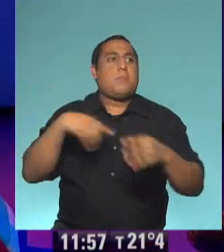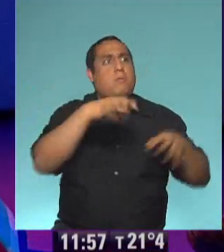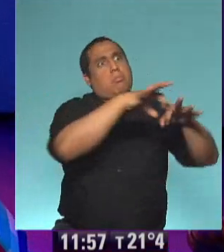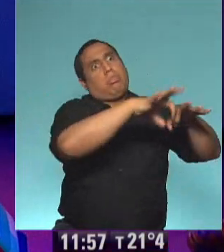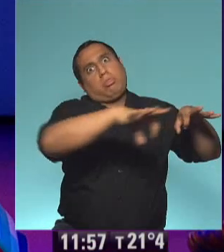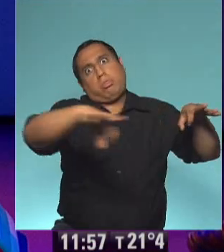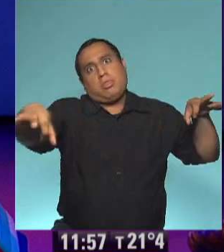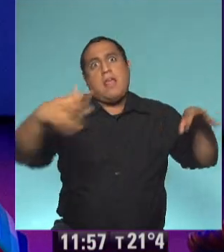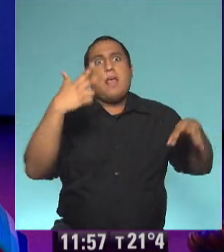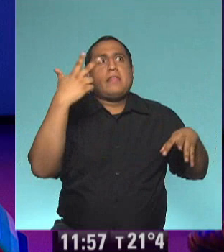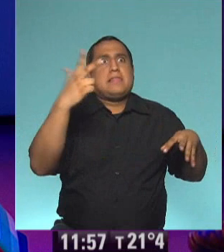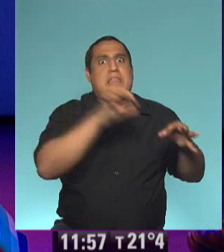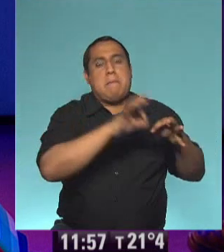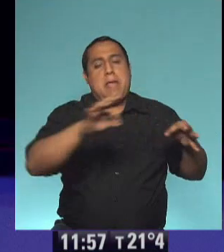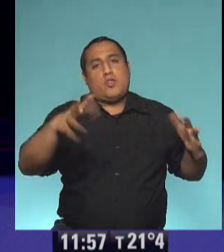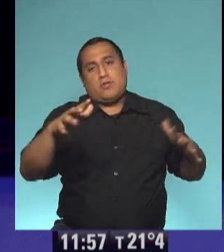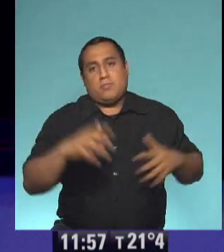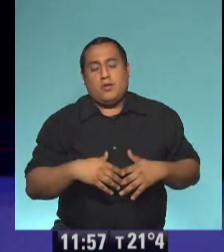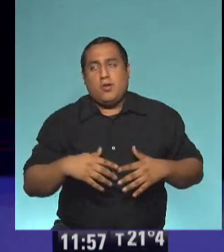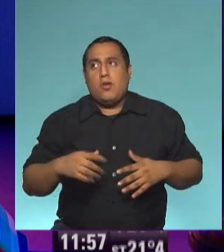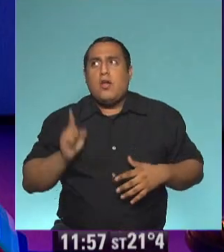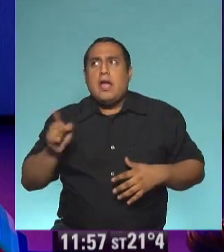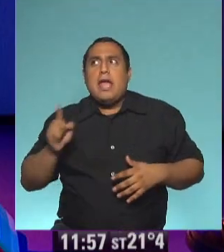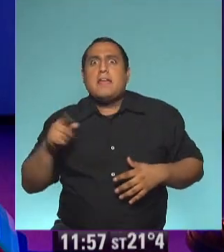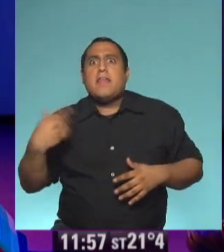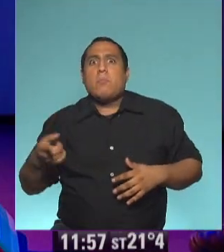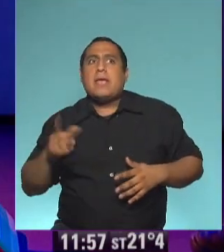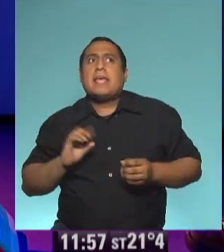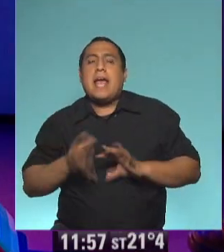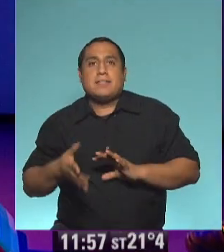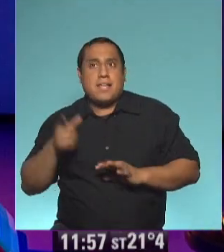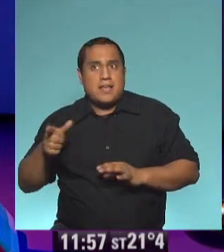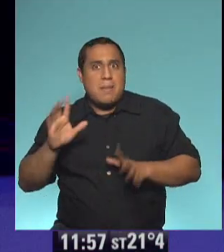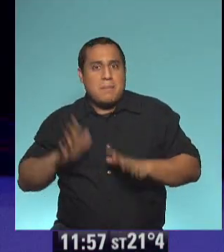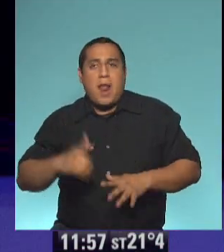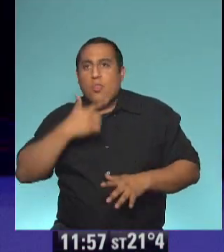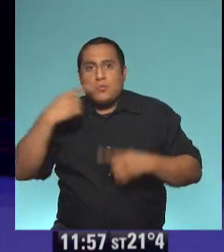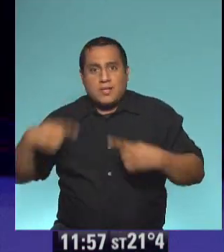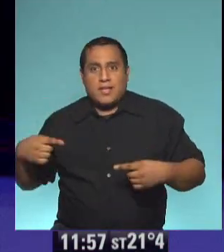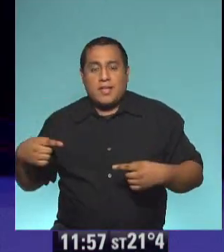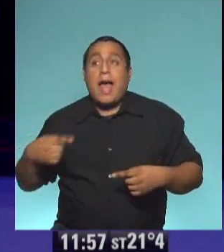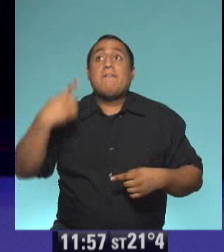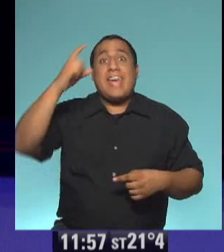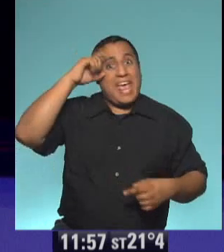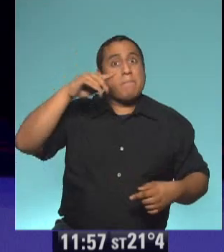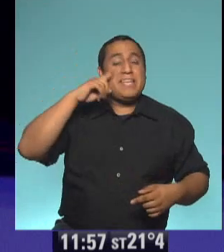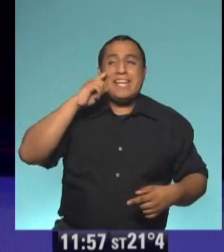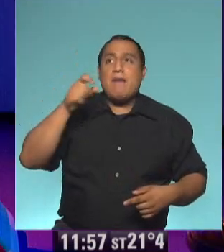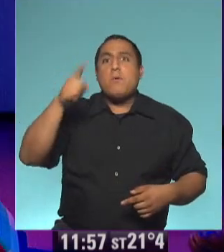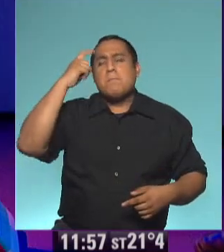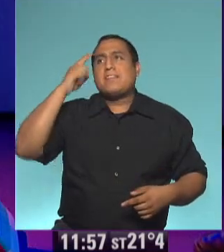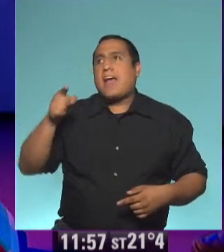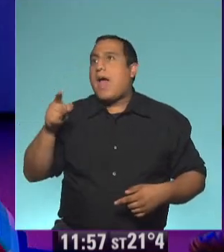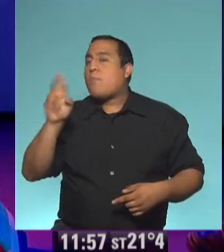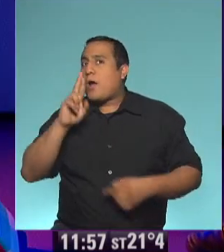más larga aún, de 3 metros y pico. A ver. ¿Qué hace ella que es pastelera? Vamos a ver, Emilia, ¿te imaginas cuál puede ser la nueva